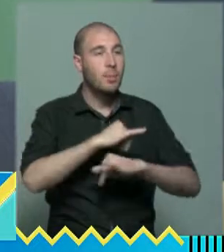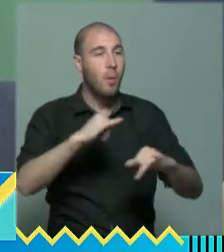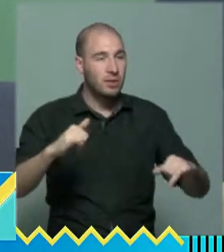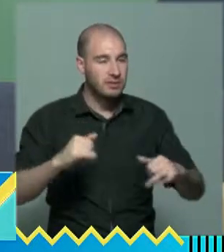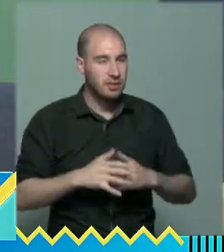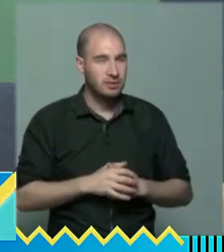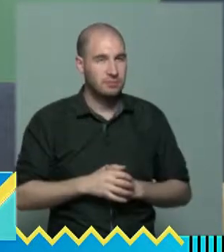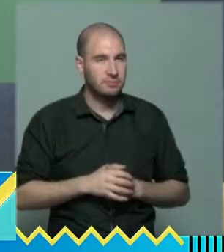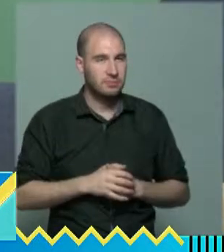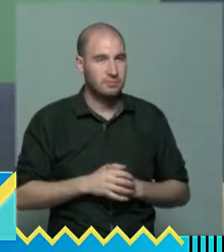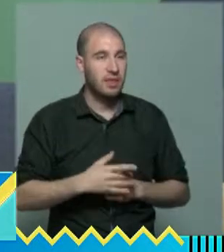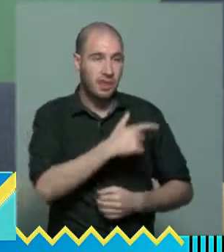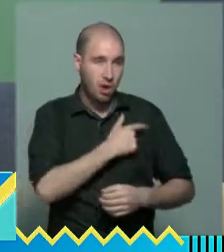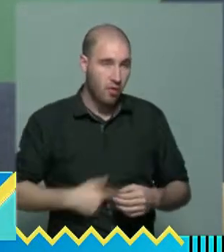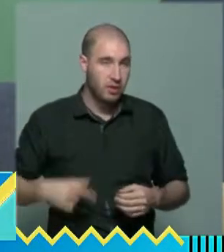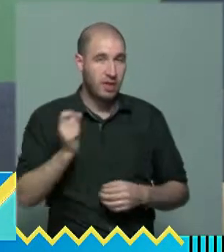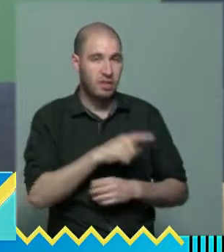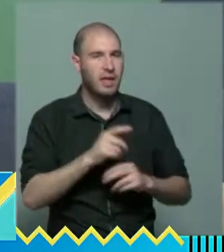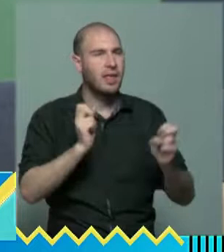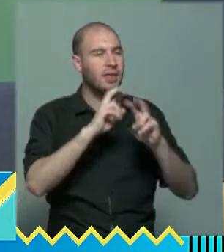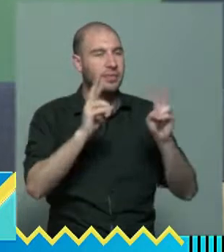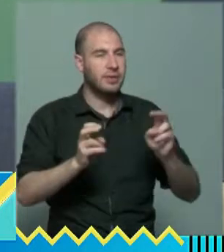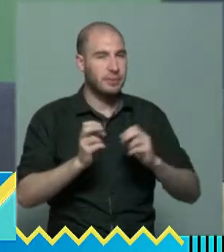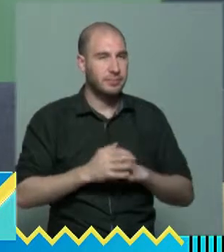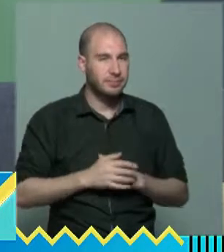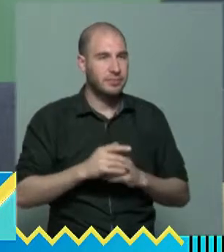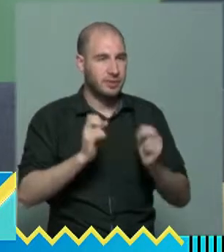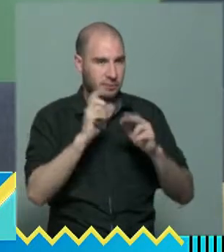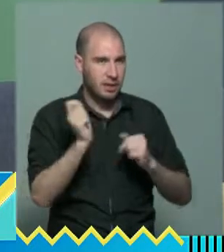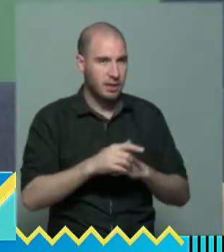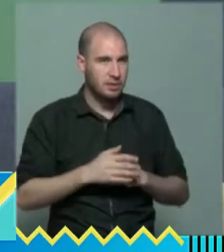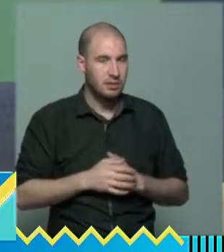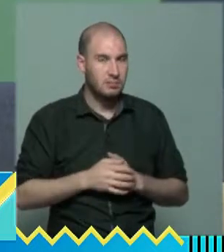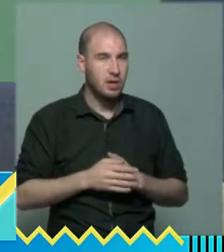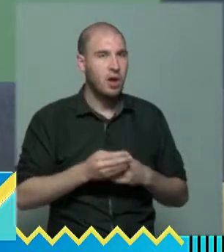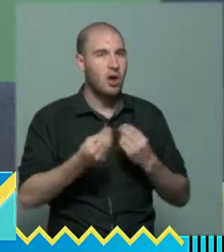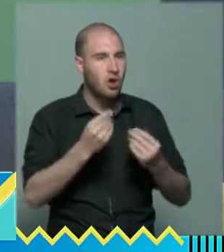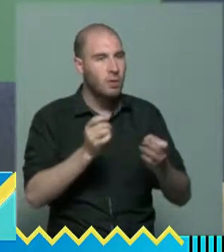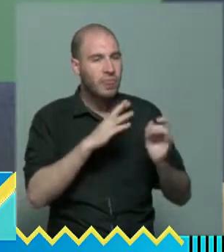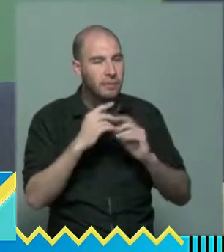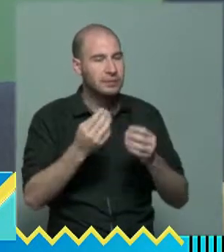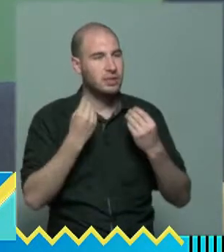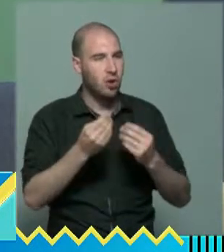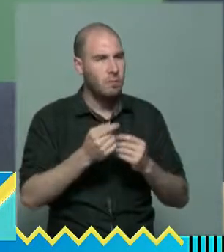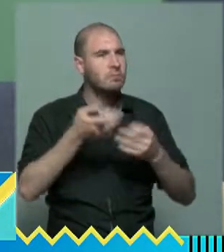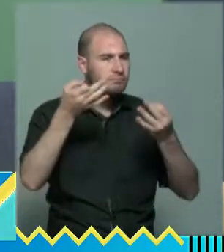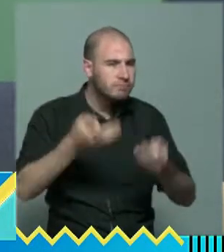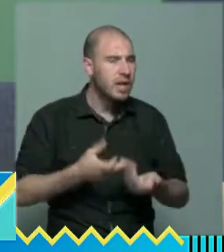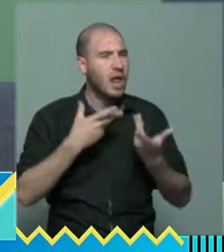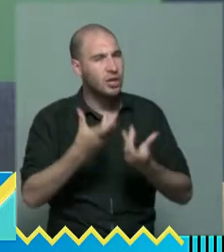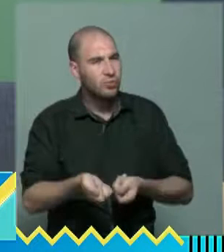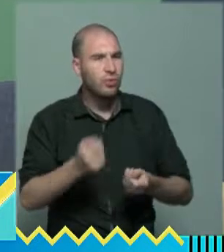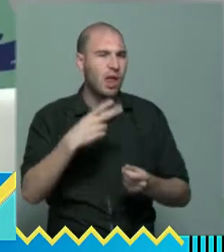publicitarias gubernamentales con respecto a este tema, ¿cómo se han venido tratando? ¿Son efectivas? ¿No